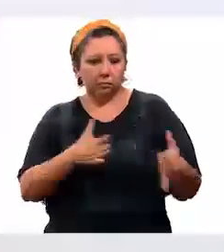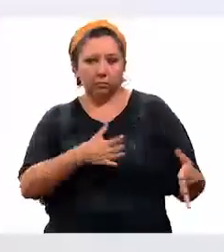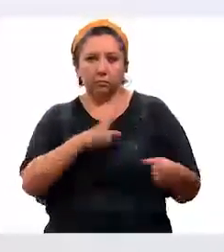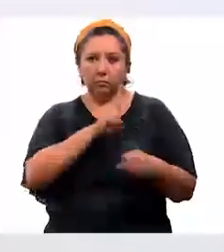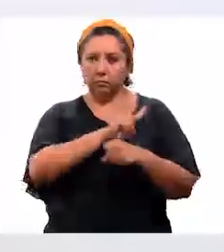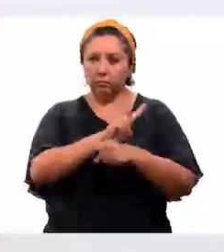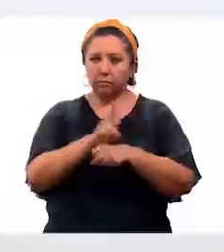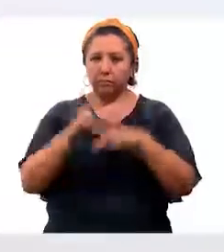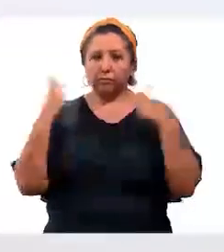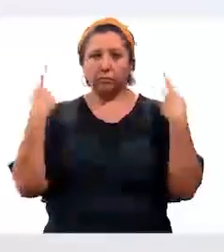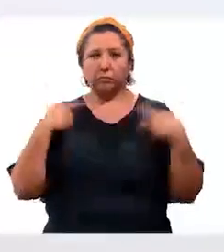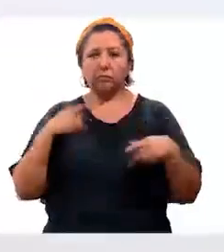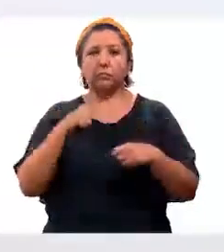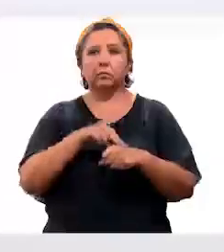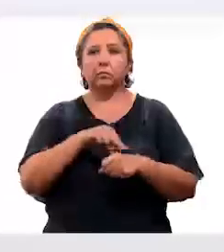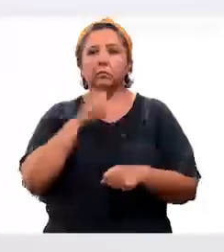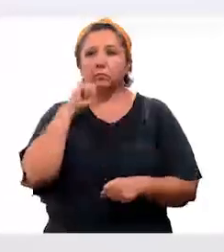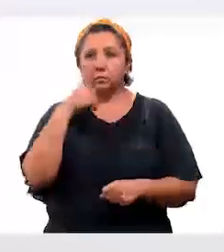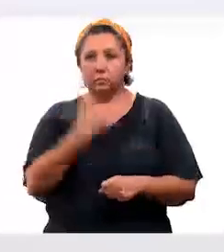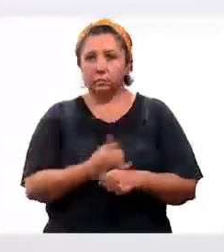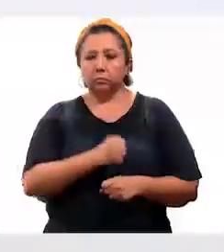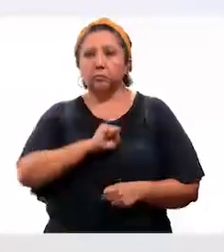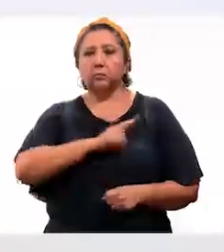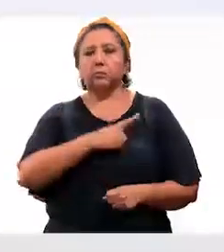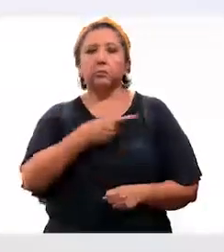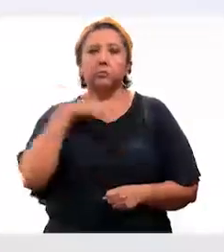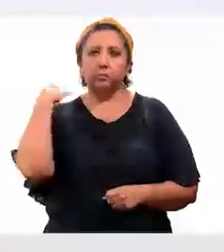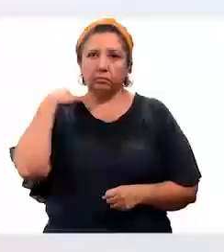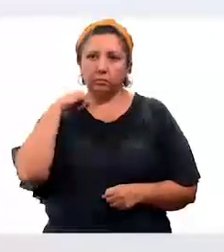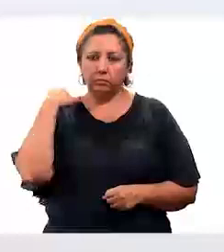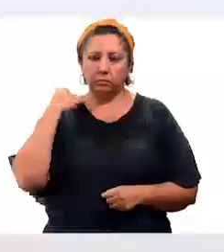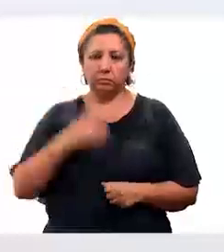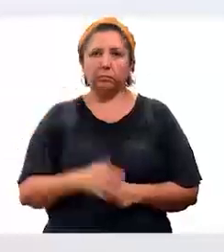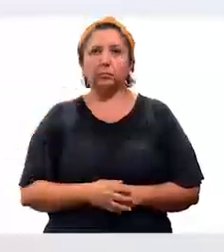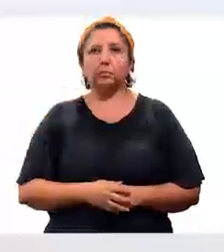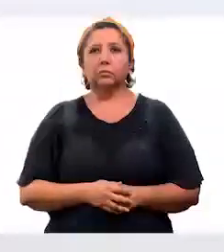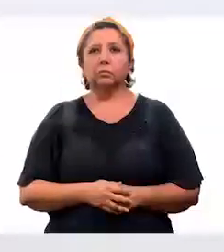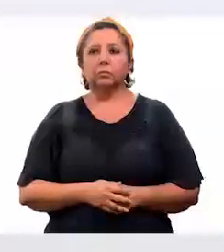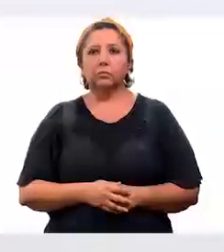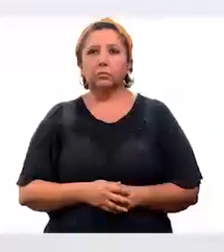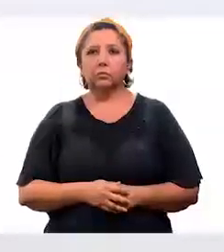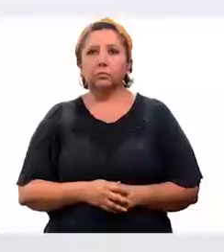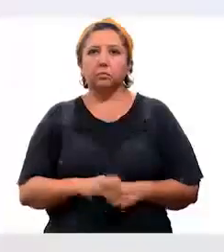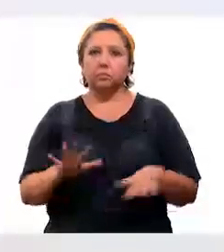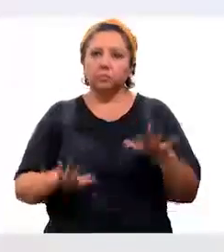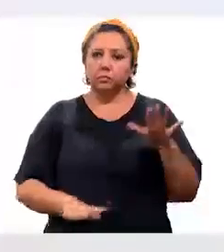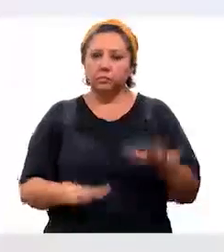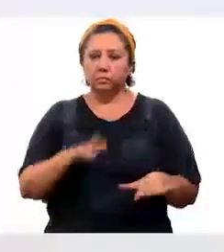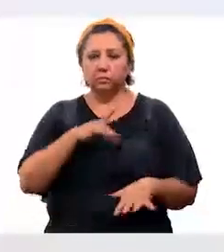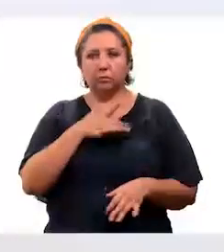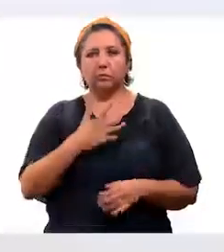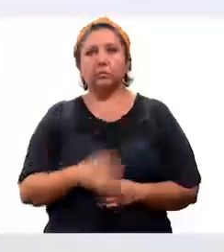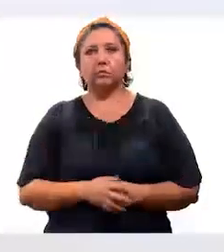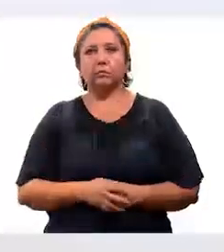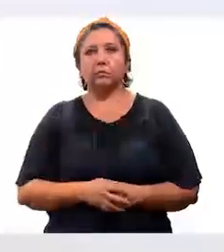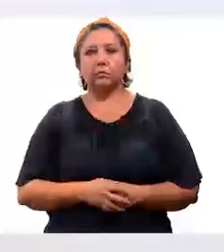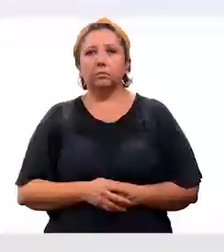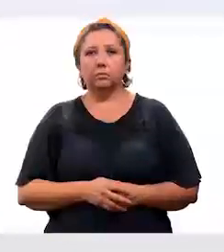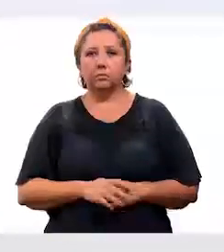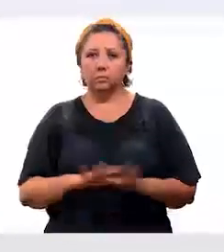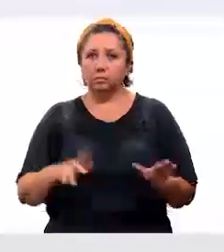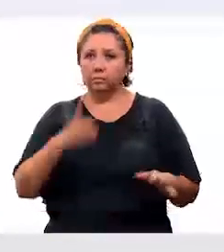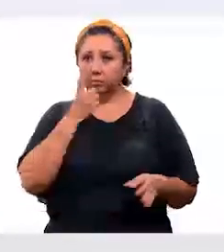estables, aislados, monitoreados por personal médico de la Secretaría de Salud de Yucatán. Presentan síntomas